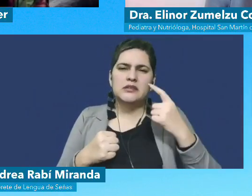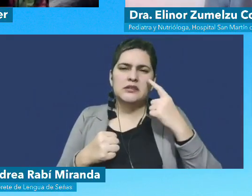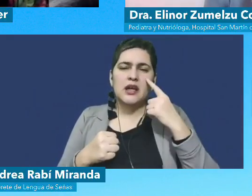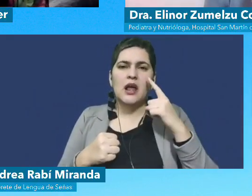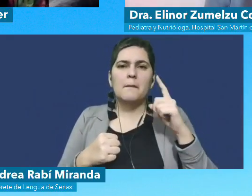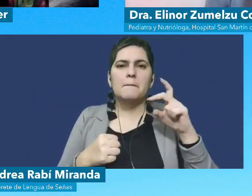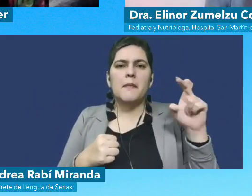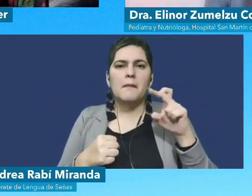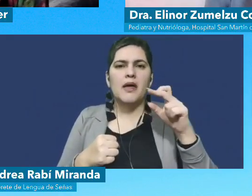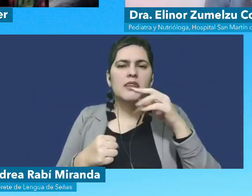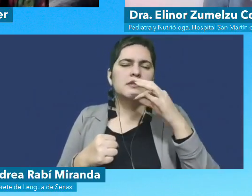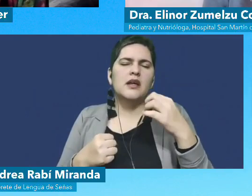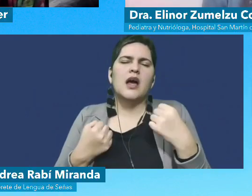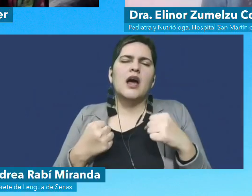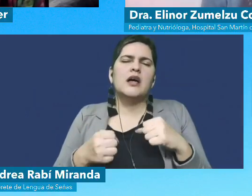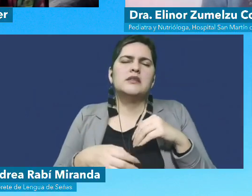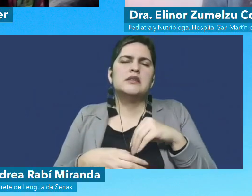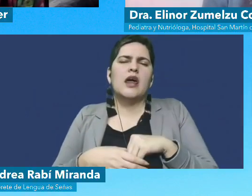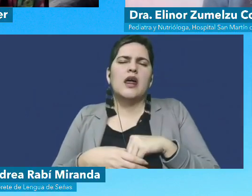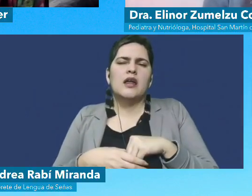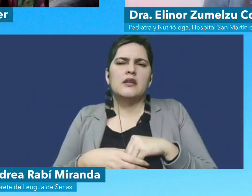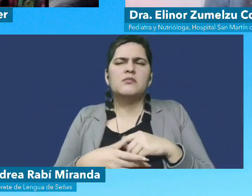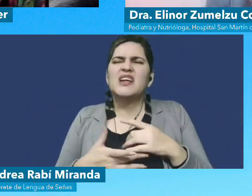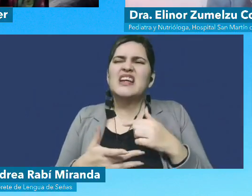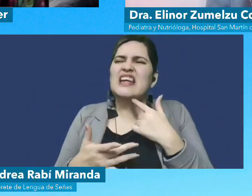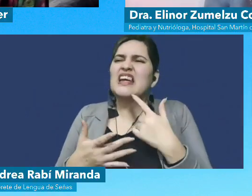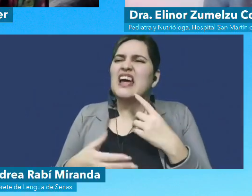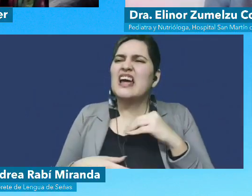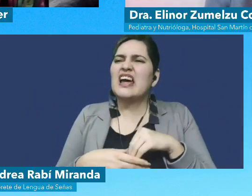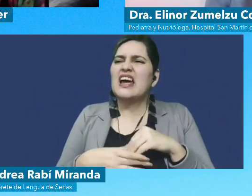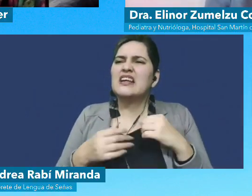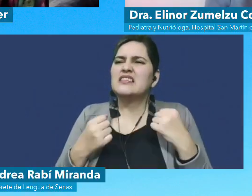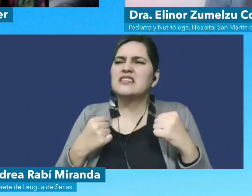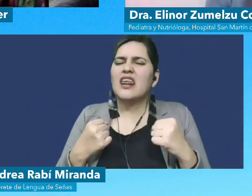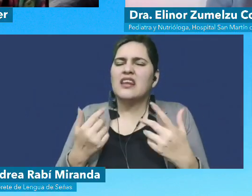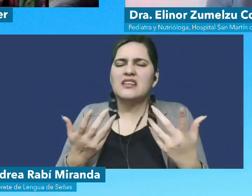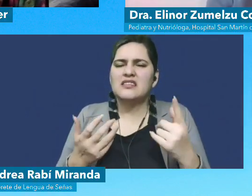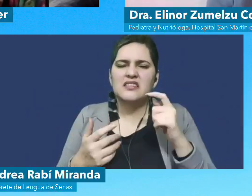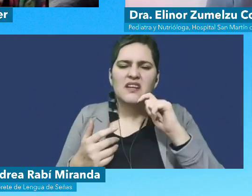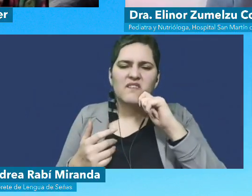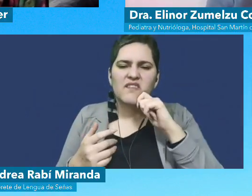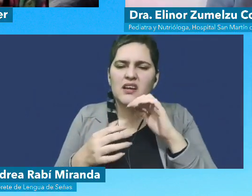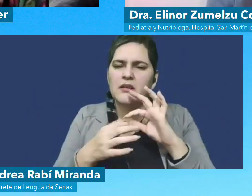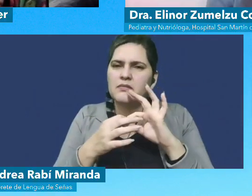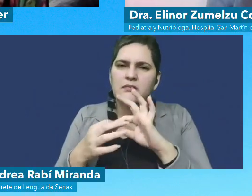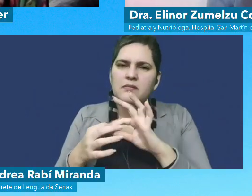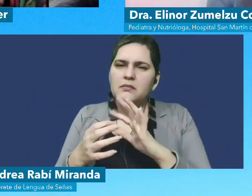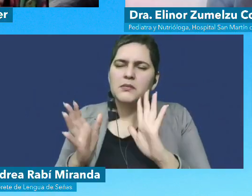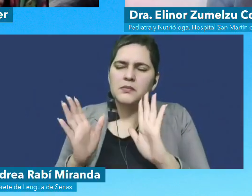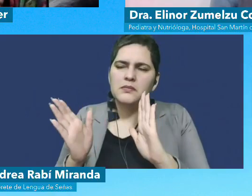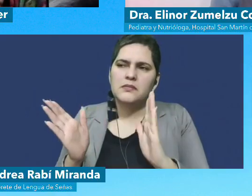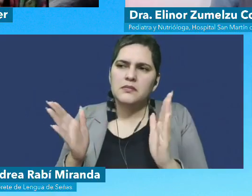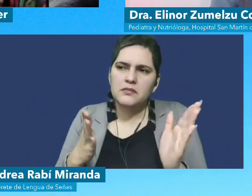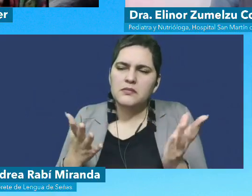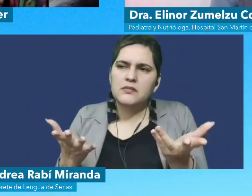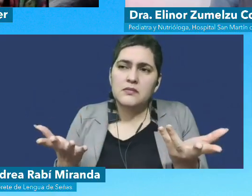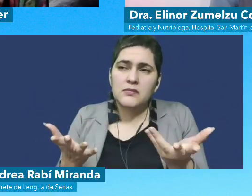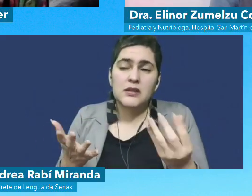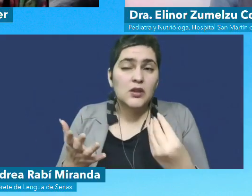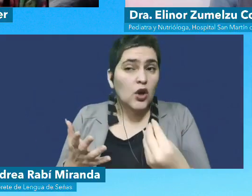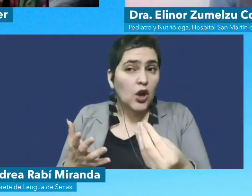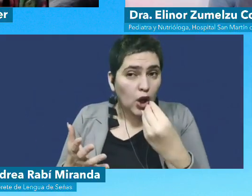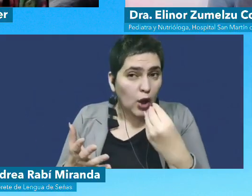que la ansiedad, doctora, es que, ¿a qué te refieres con la ansiedad? Como tratar de limpiarlo un poquito. ¿Es que quiere comer a cada